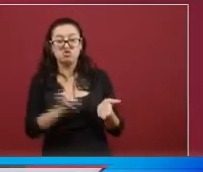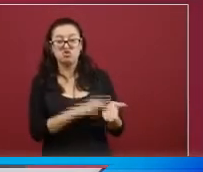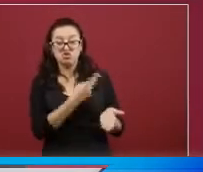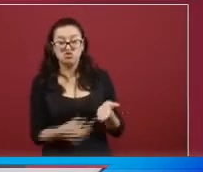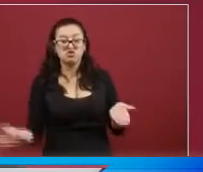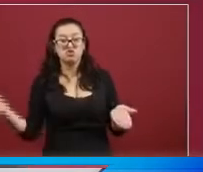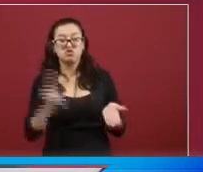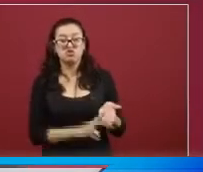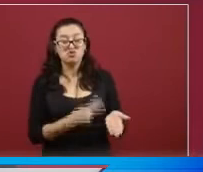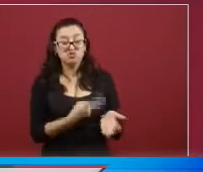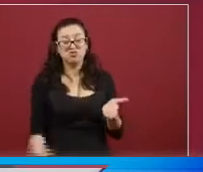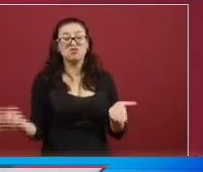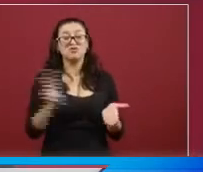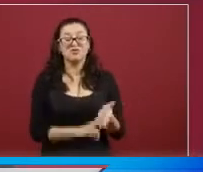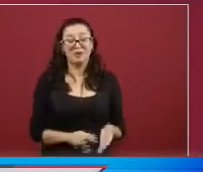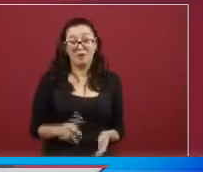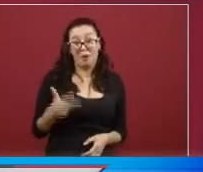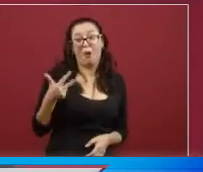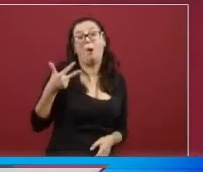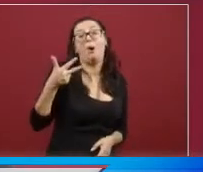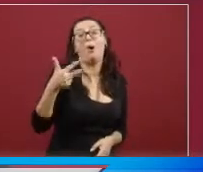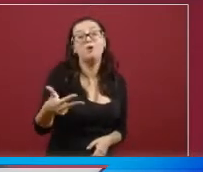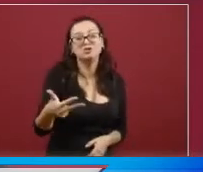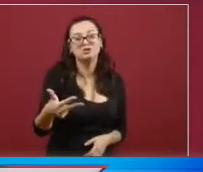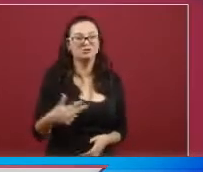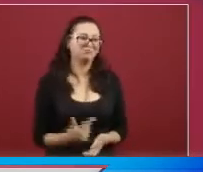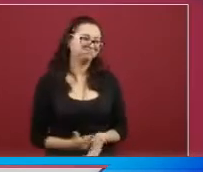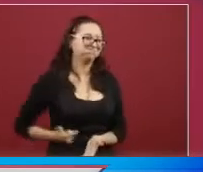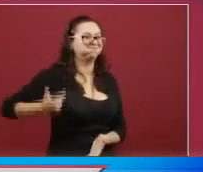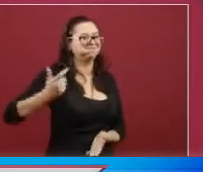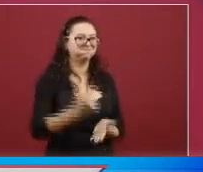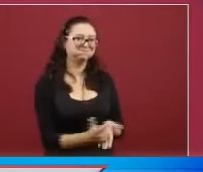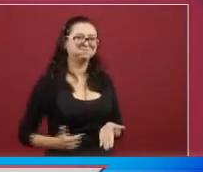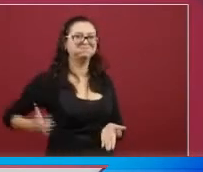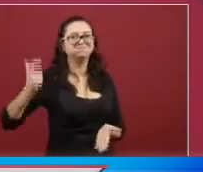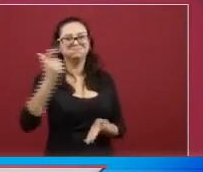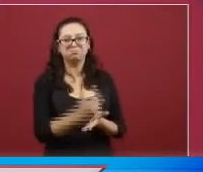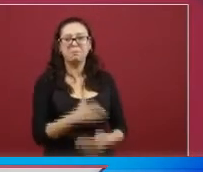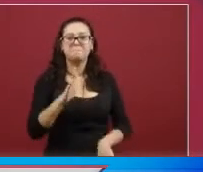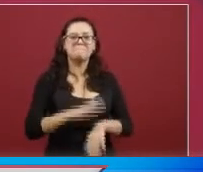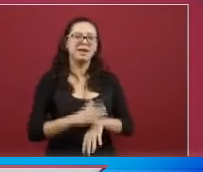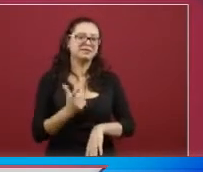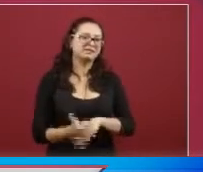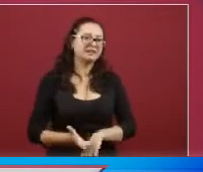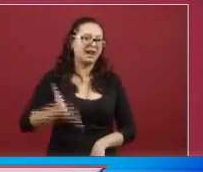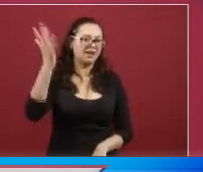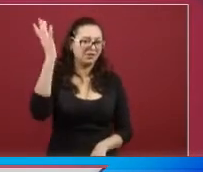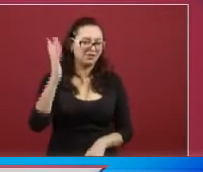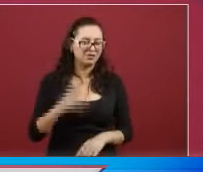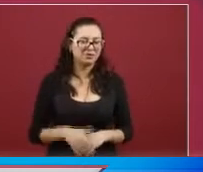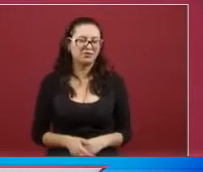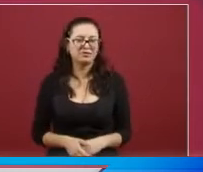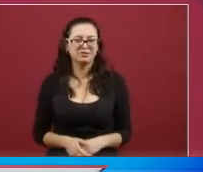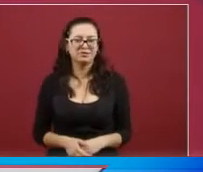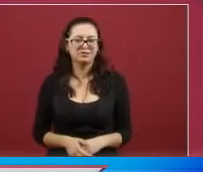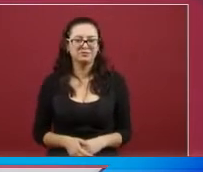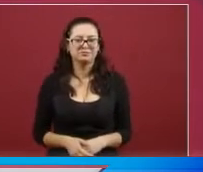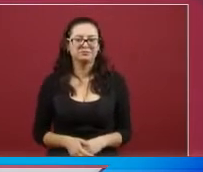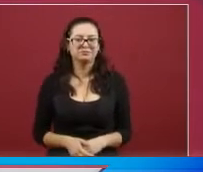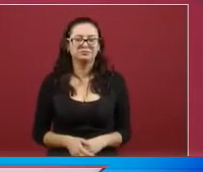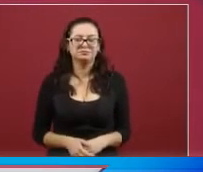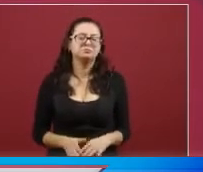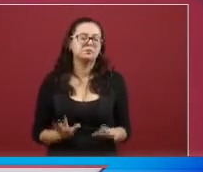que pagar multas a la empresa. Se espera que se llegue a un acuerdo porque es muy oneroso. Se tiene información derivado de un análisis de los contratos